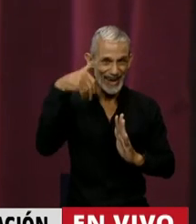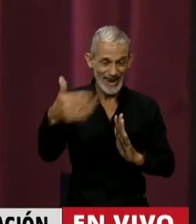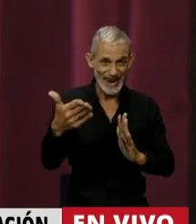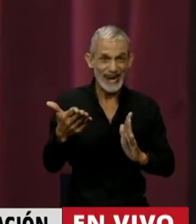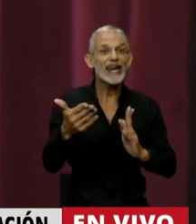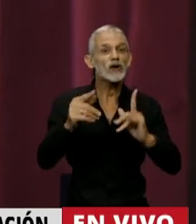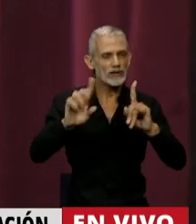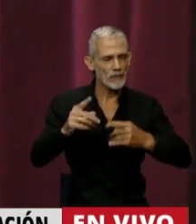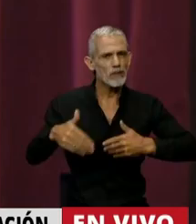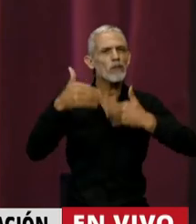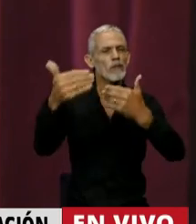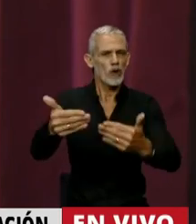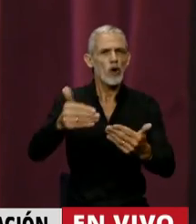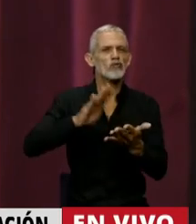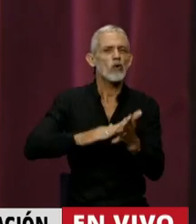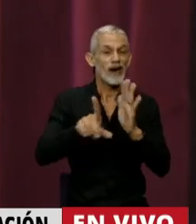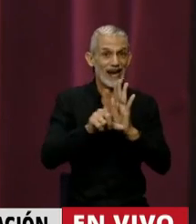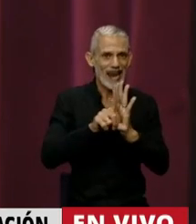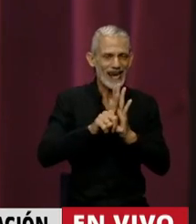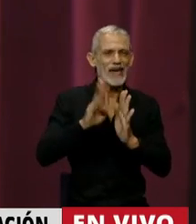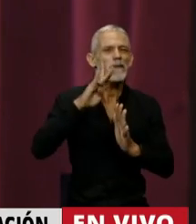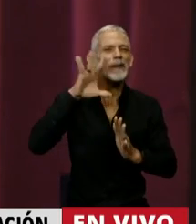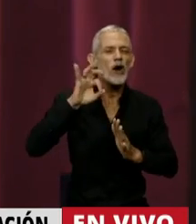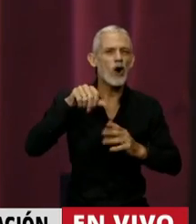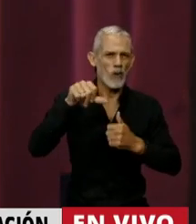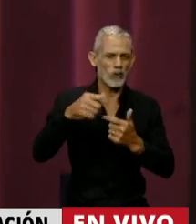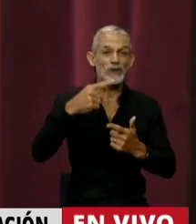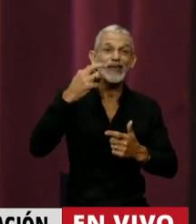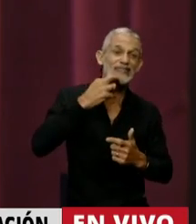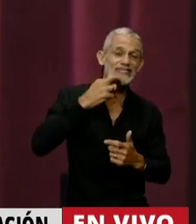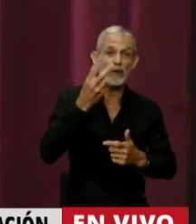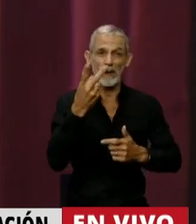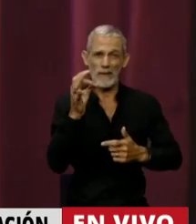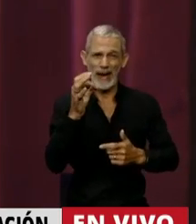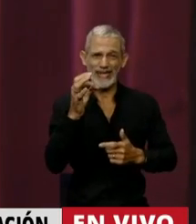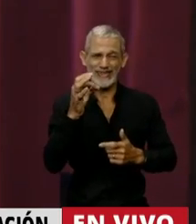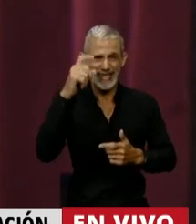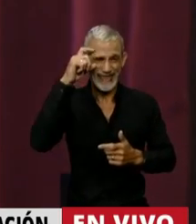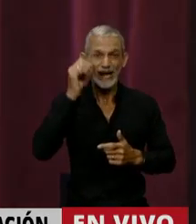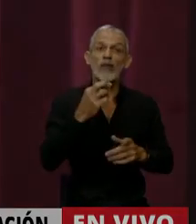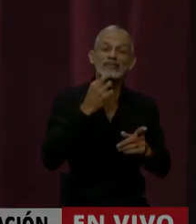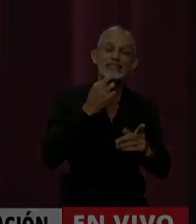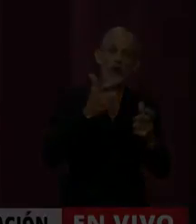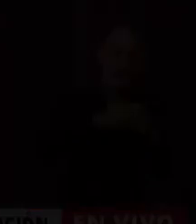tratada la prórroga de biocombustibles en el día 19 y 20 de enero 19 en comisión y 20 en sesión